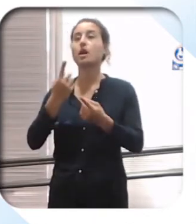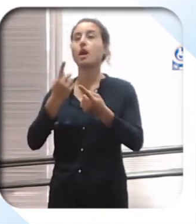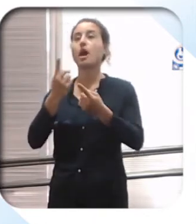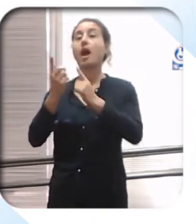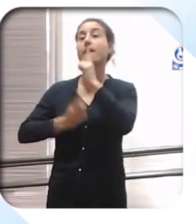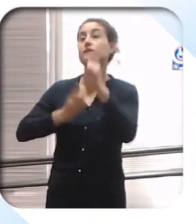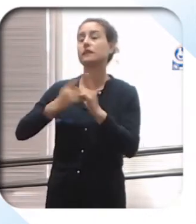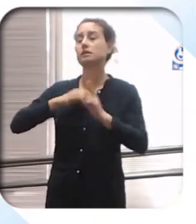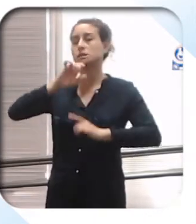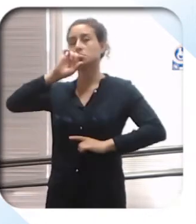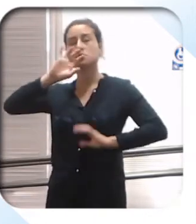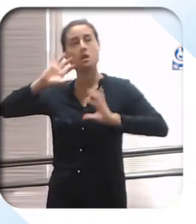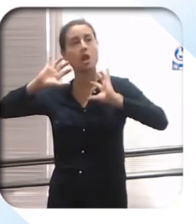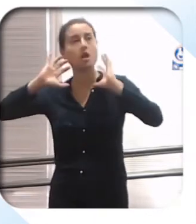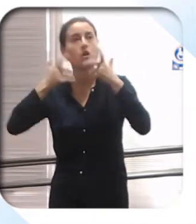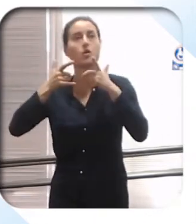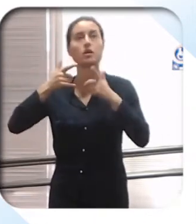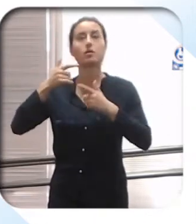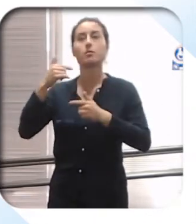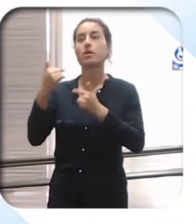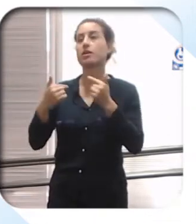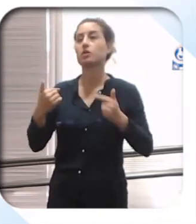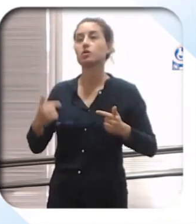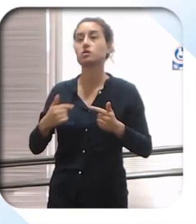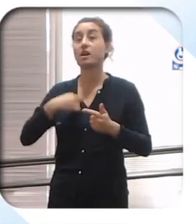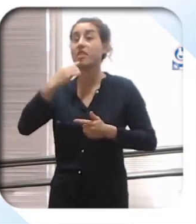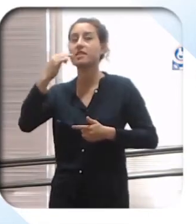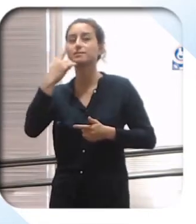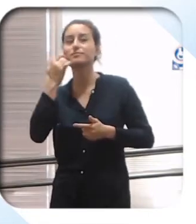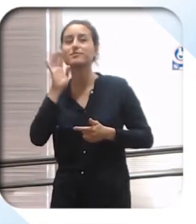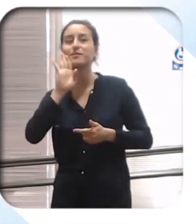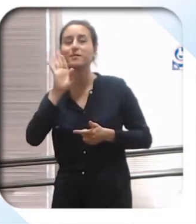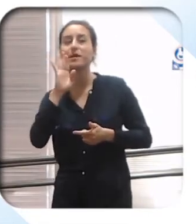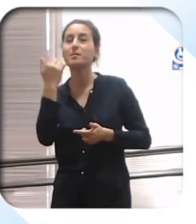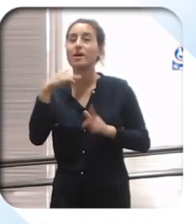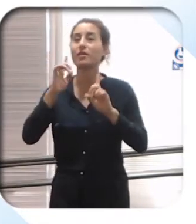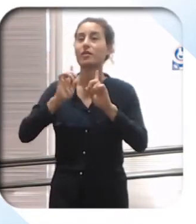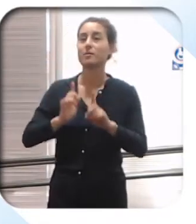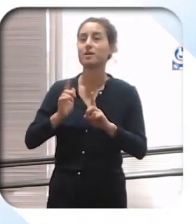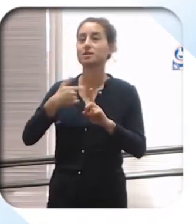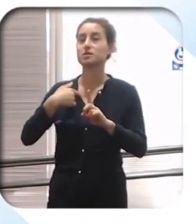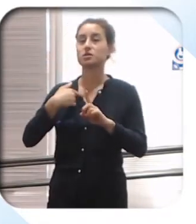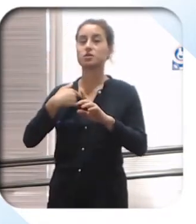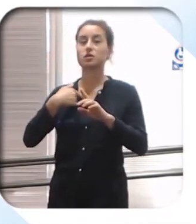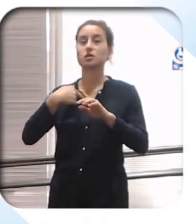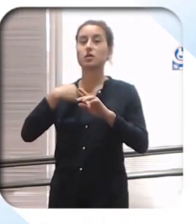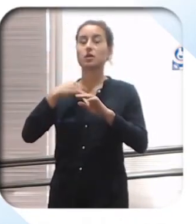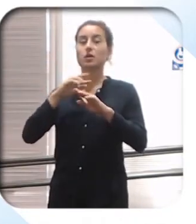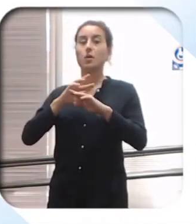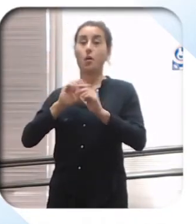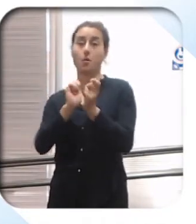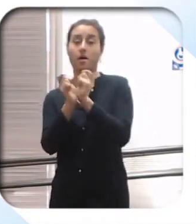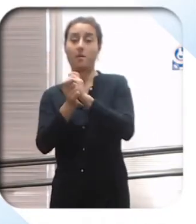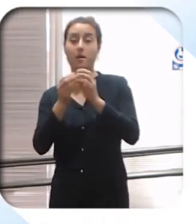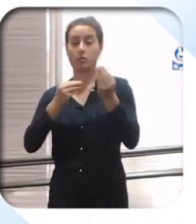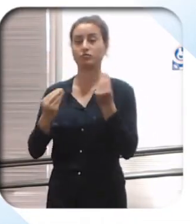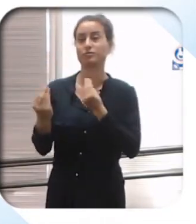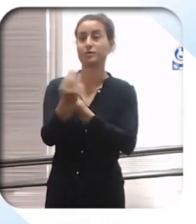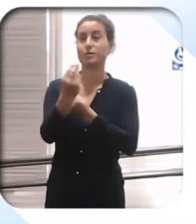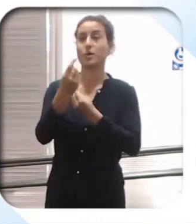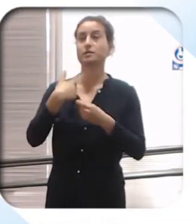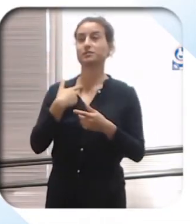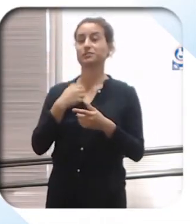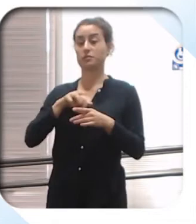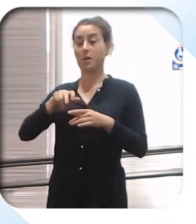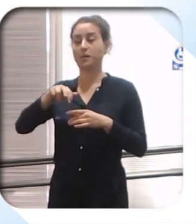uno se enoja por las cosas que dicen los papás, pero también si cruzamos a la vereda de enfrente, que es lo que vamos a intentar